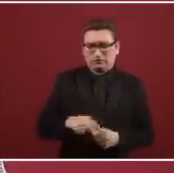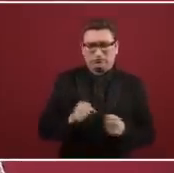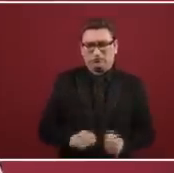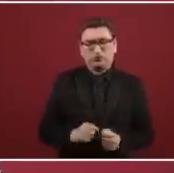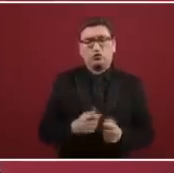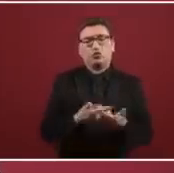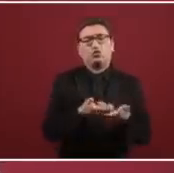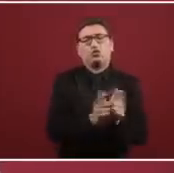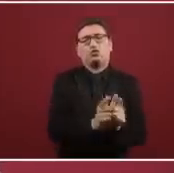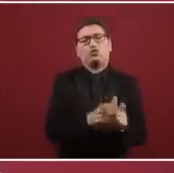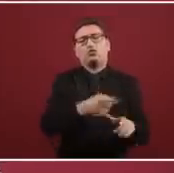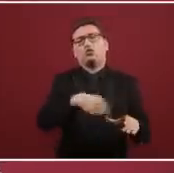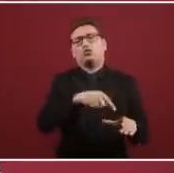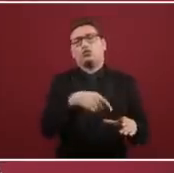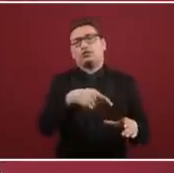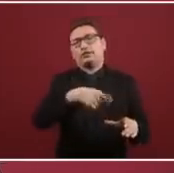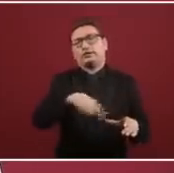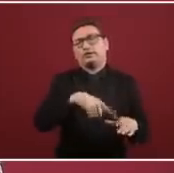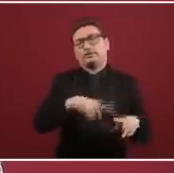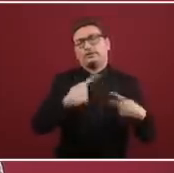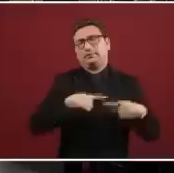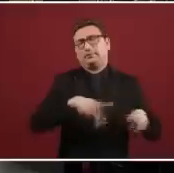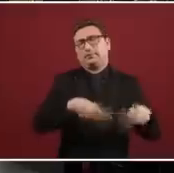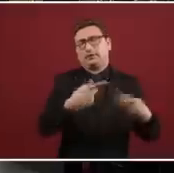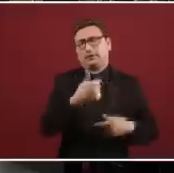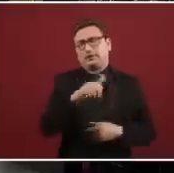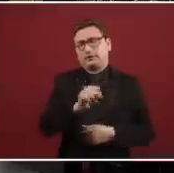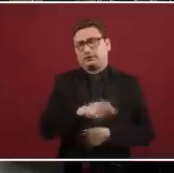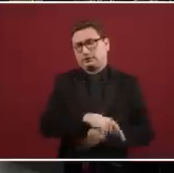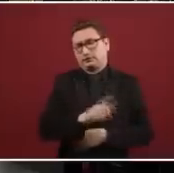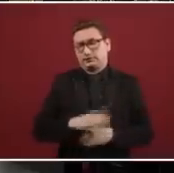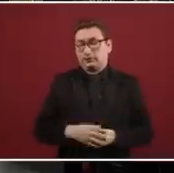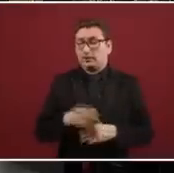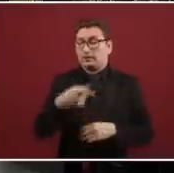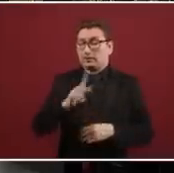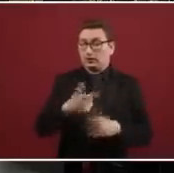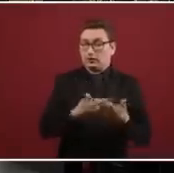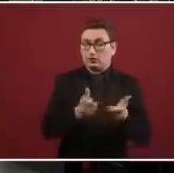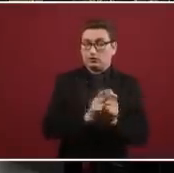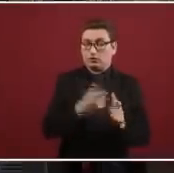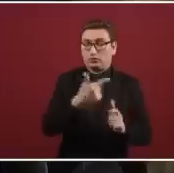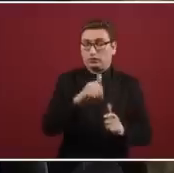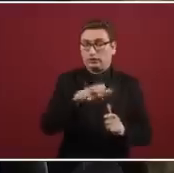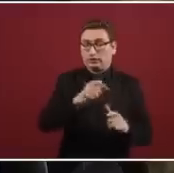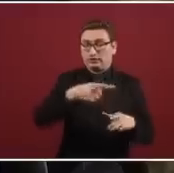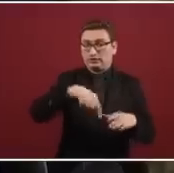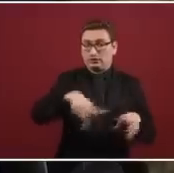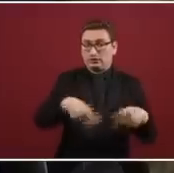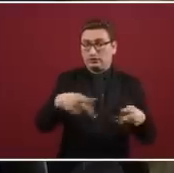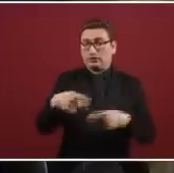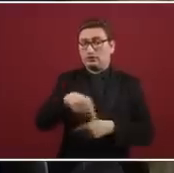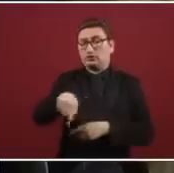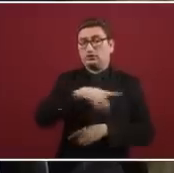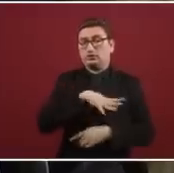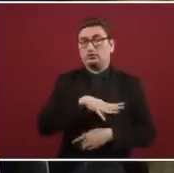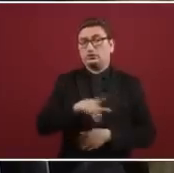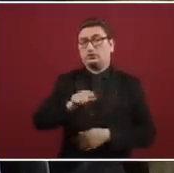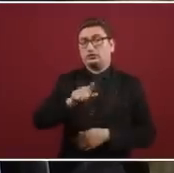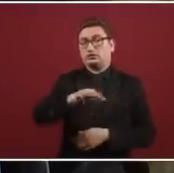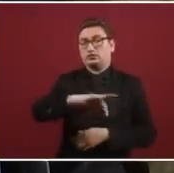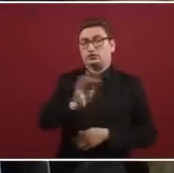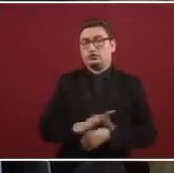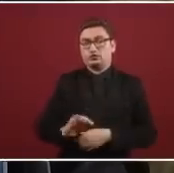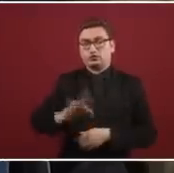grupo de gaseros. Pero este grupo de gaseros es el que maneja el 70% de los cilindros a nivel nacional. No,